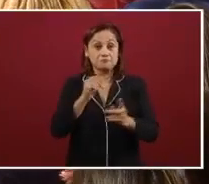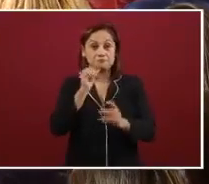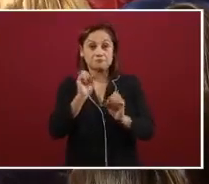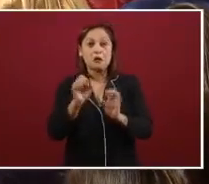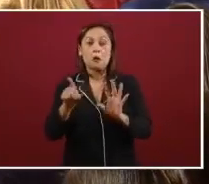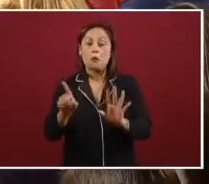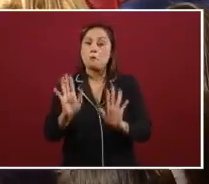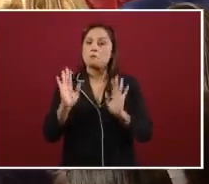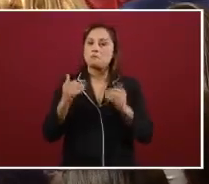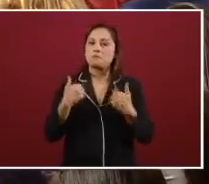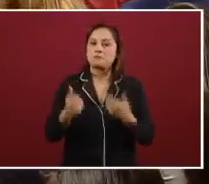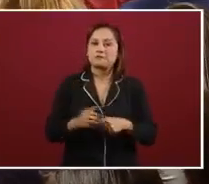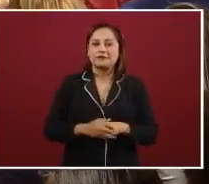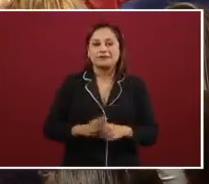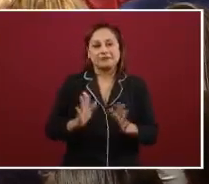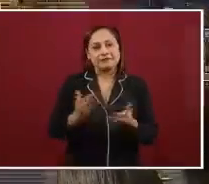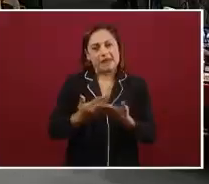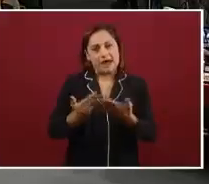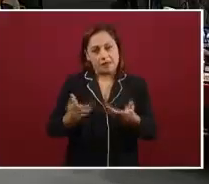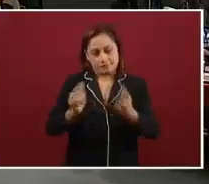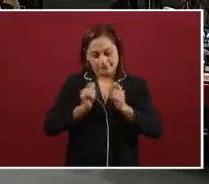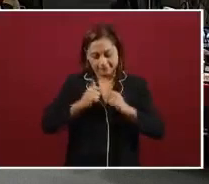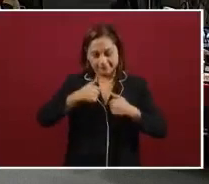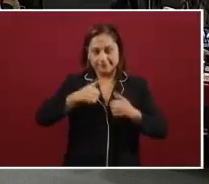Bueno, abrimos.